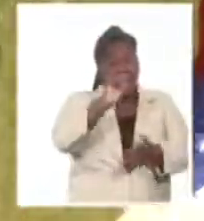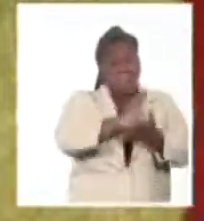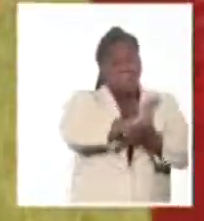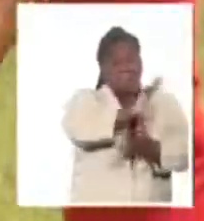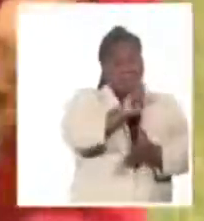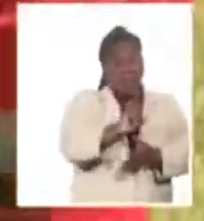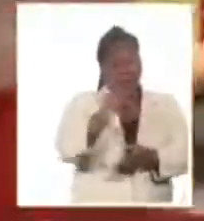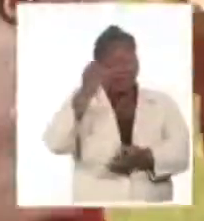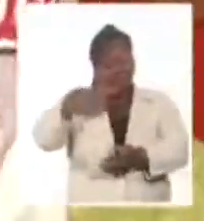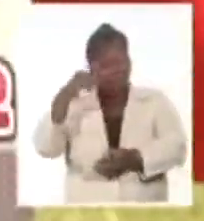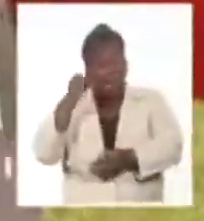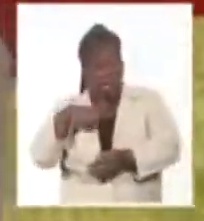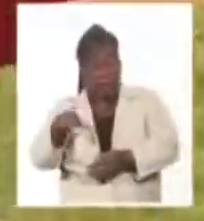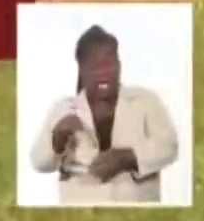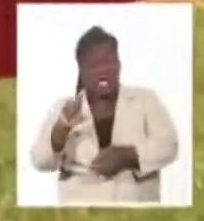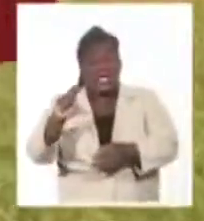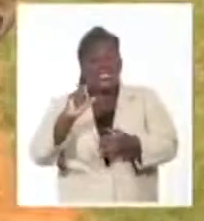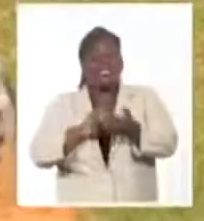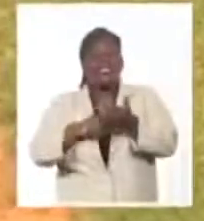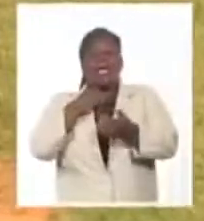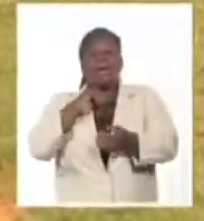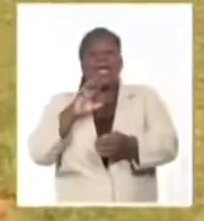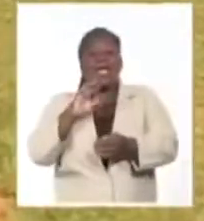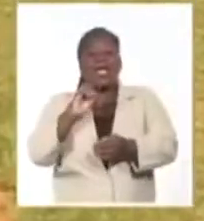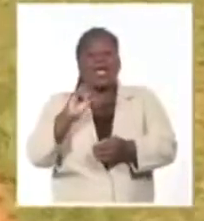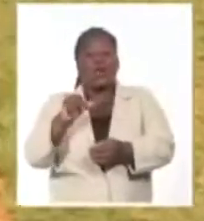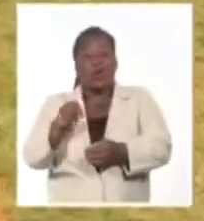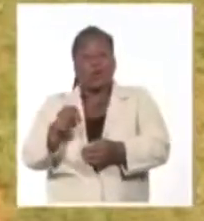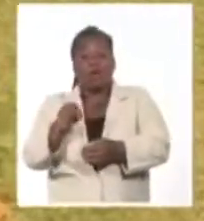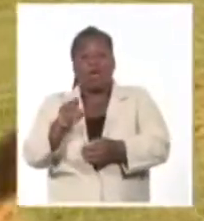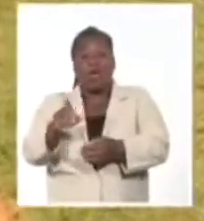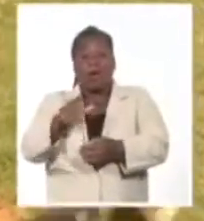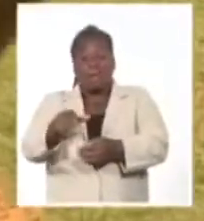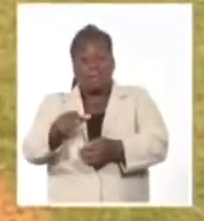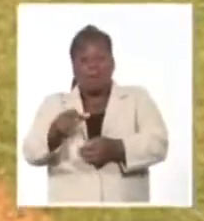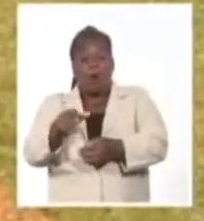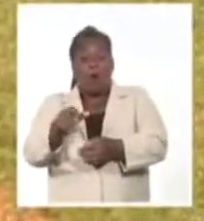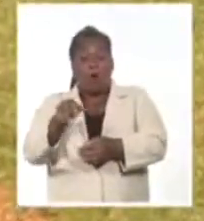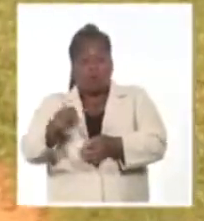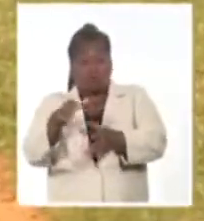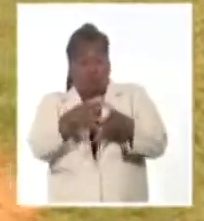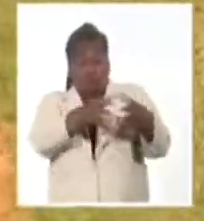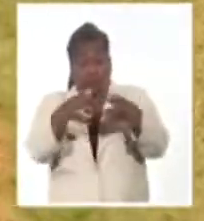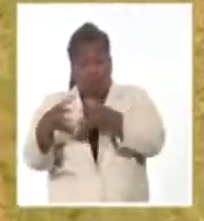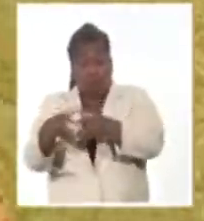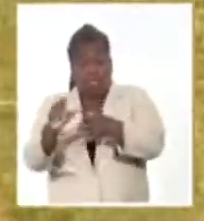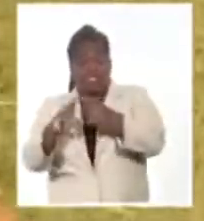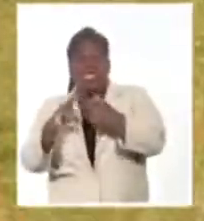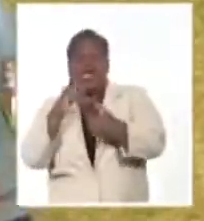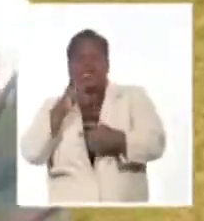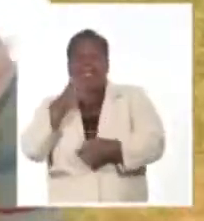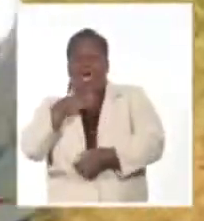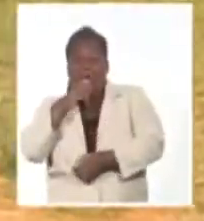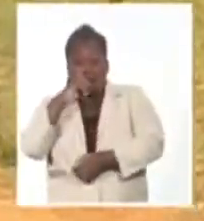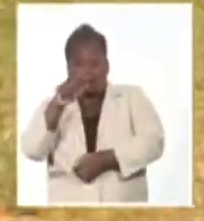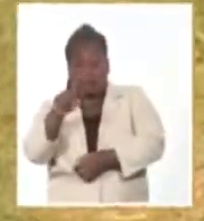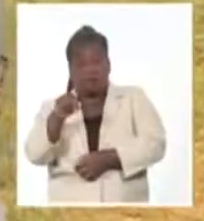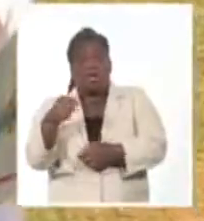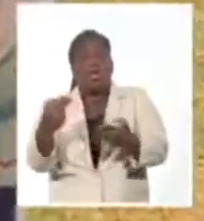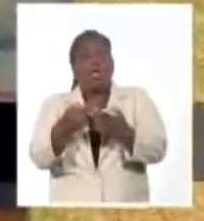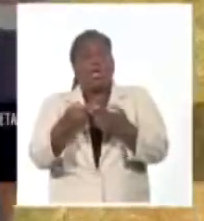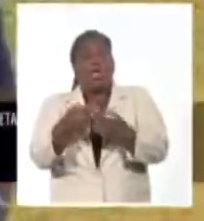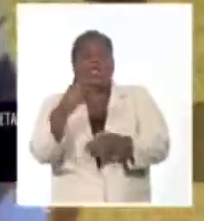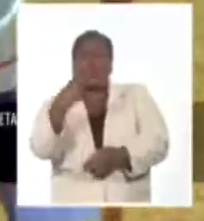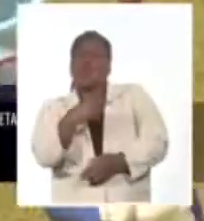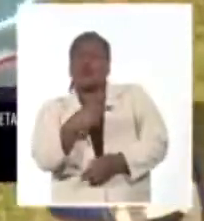estadio José Ramón Cepero. Por los locales abrió Yander Guevara y por los Huracanes Yadier Martínez. El partido marcha 2-1